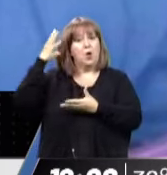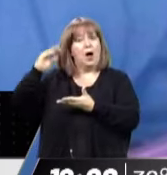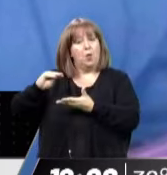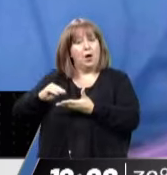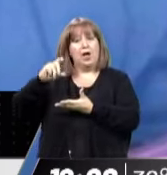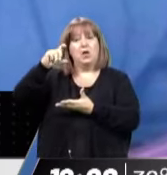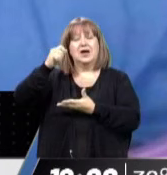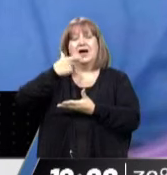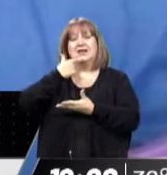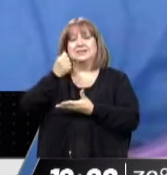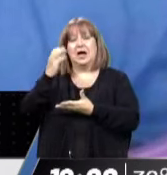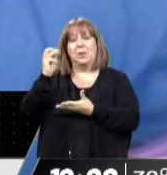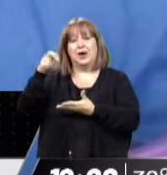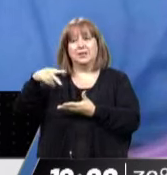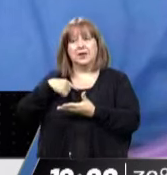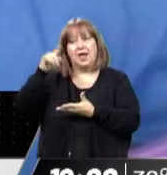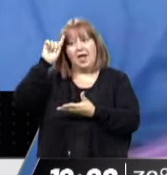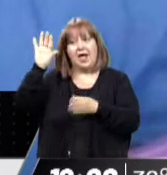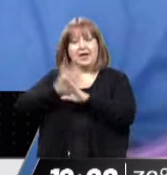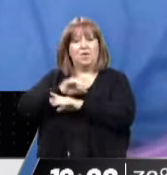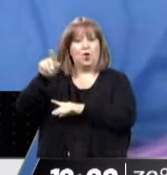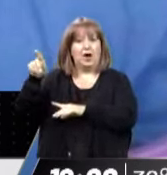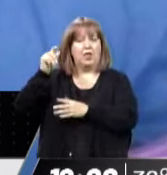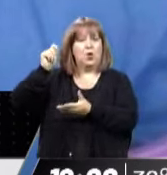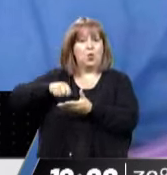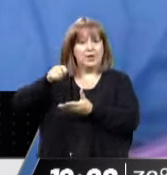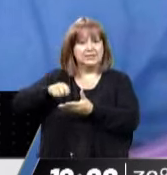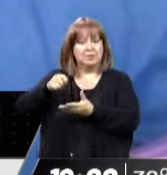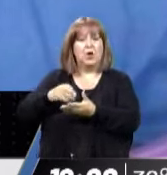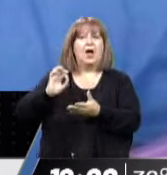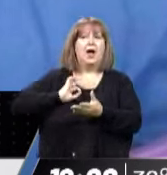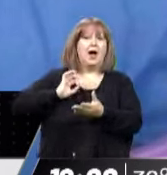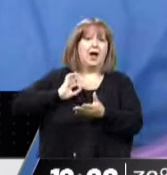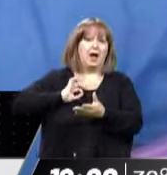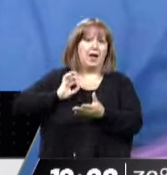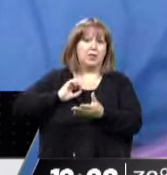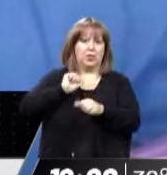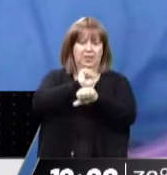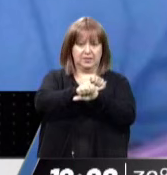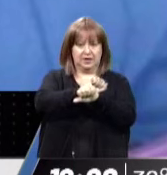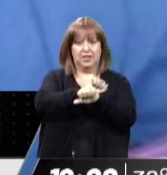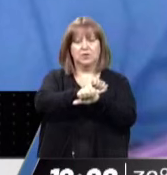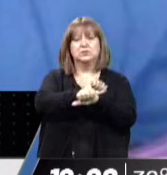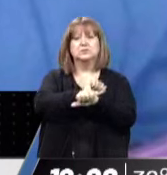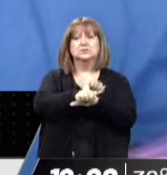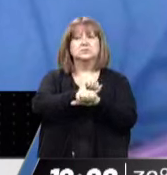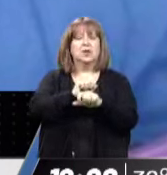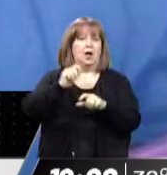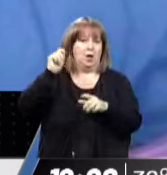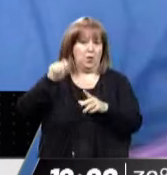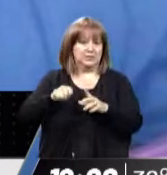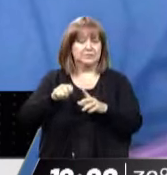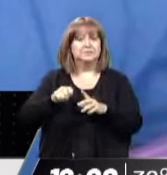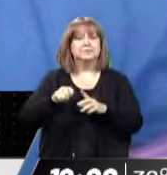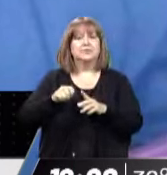como un error garrafal, dijo, refiriéndose a lo que había justamente considerado el